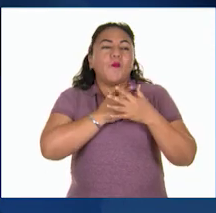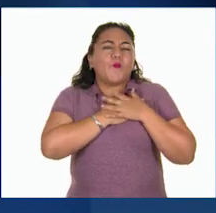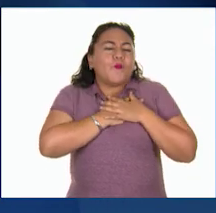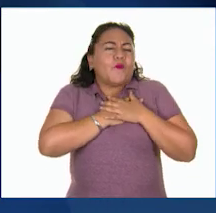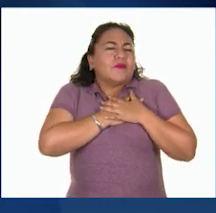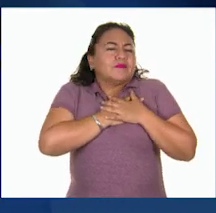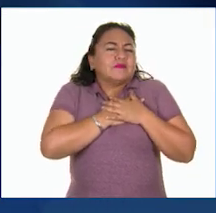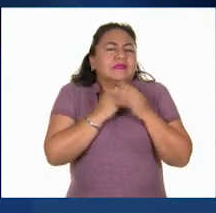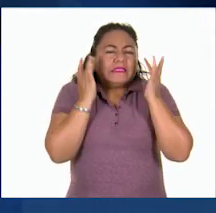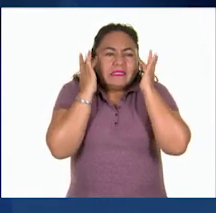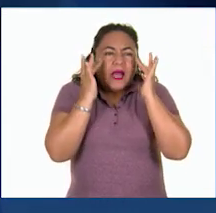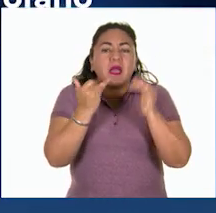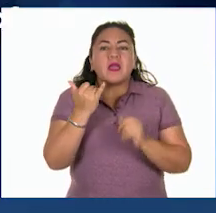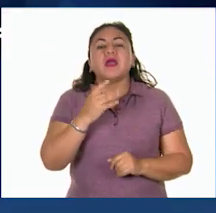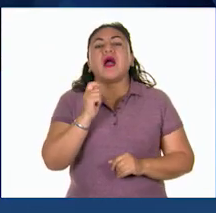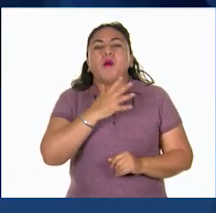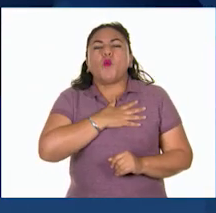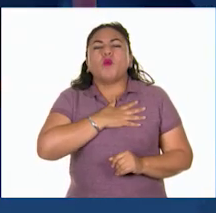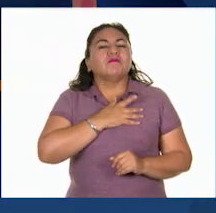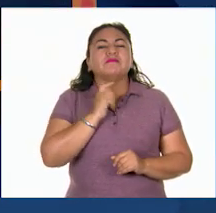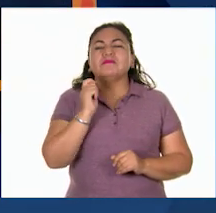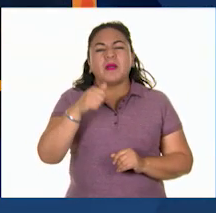amor profano, por Tiziano.